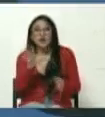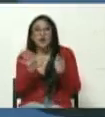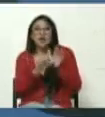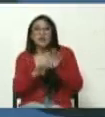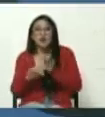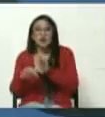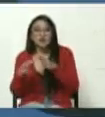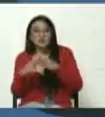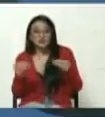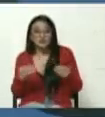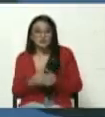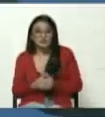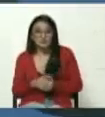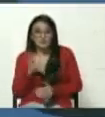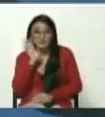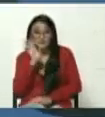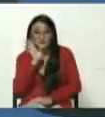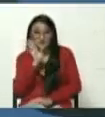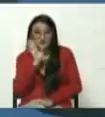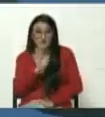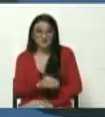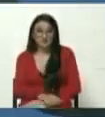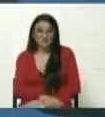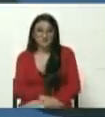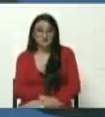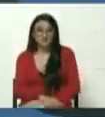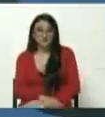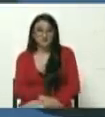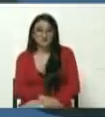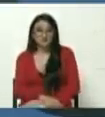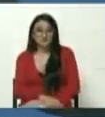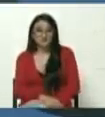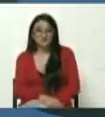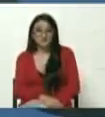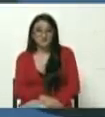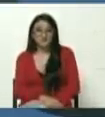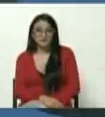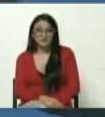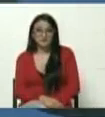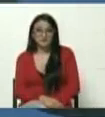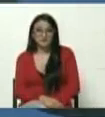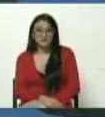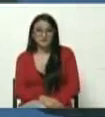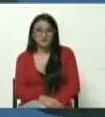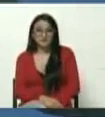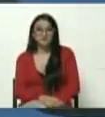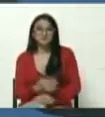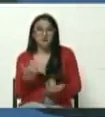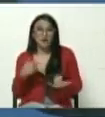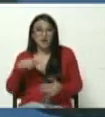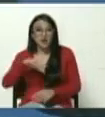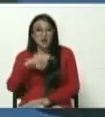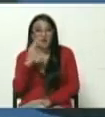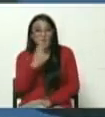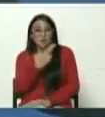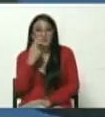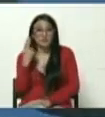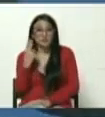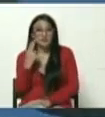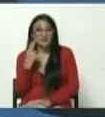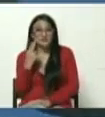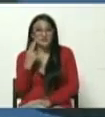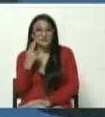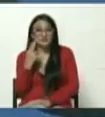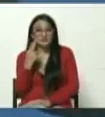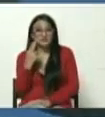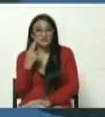delincuentes, bandidos y criminales. Así que bueno, nuestro compromiso ahora